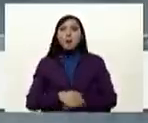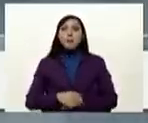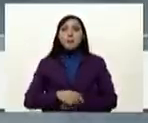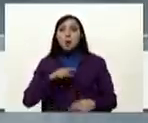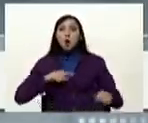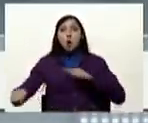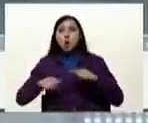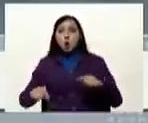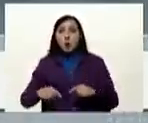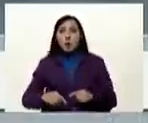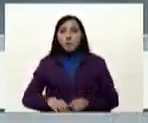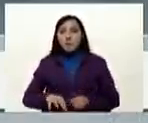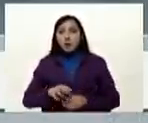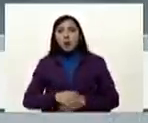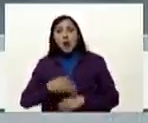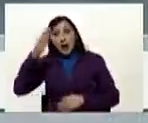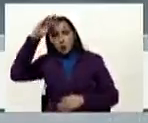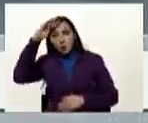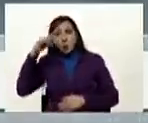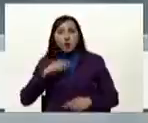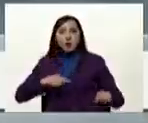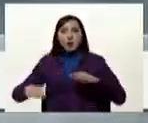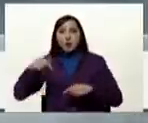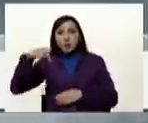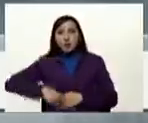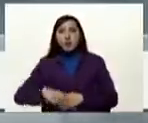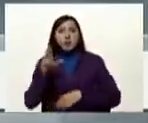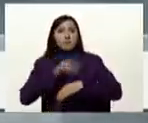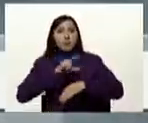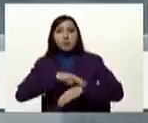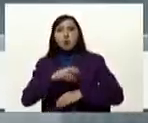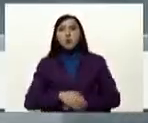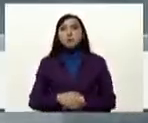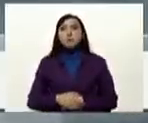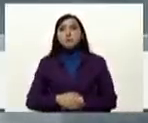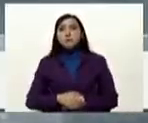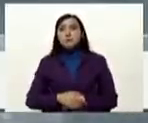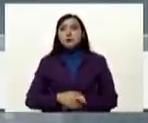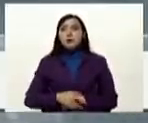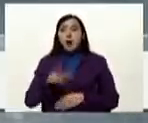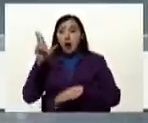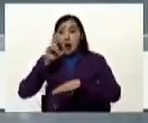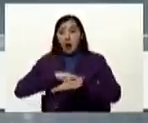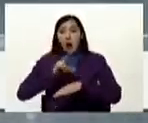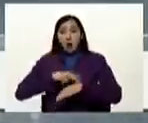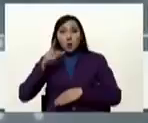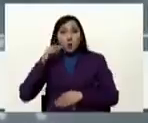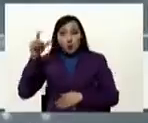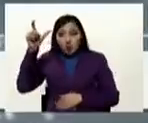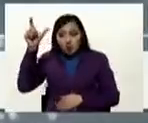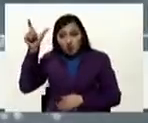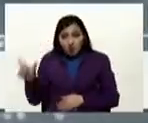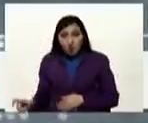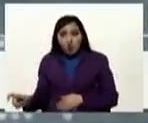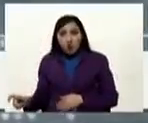coordinador de la misión médica cubana en Caracas, la doctora Saibet Martiniu,